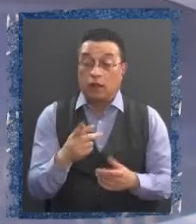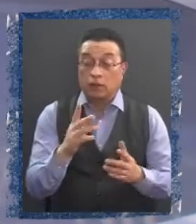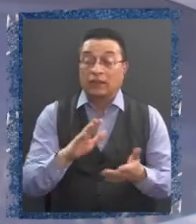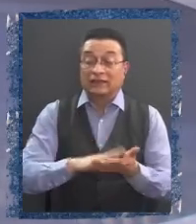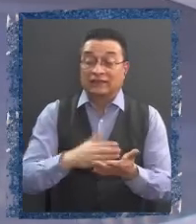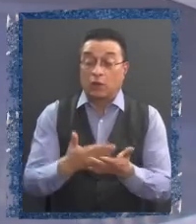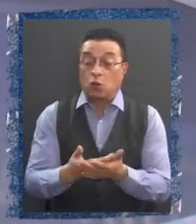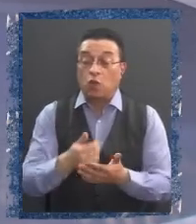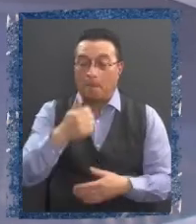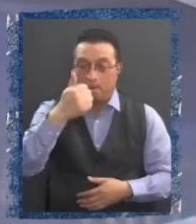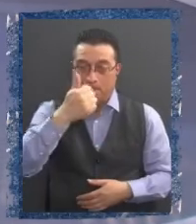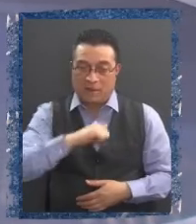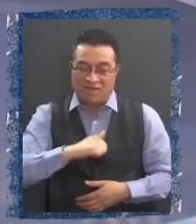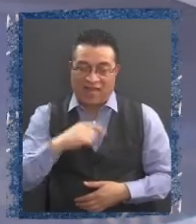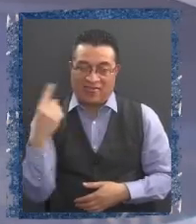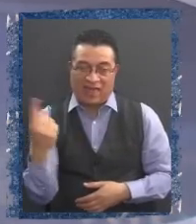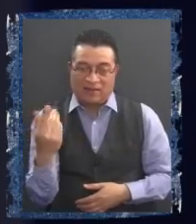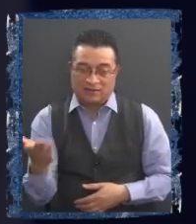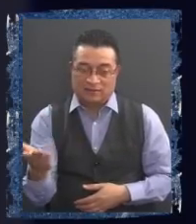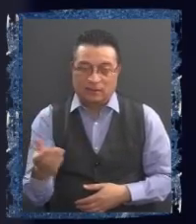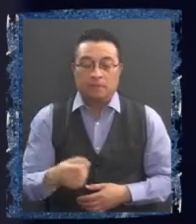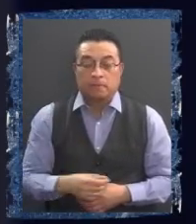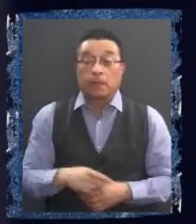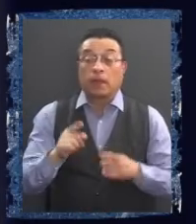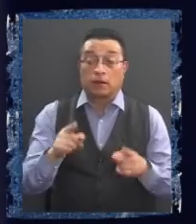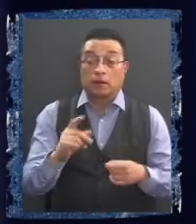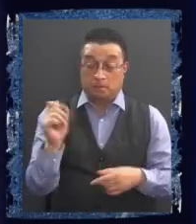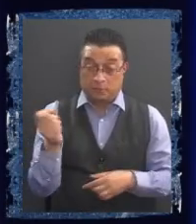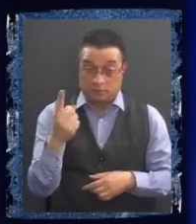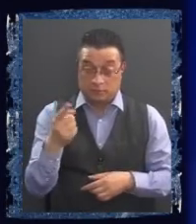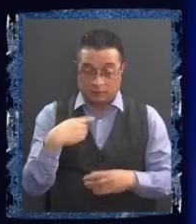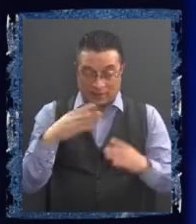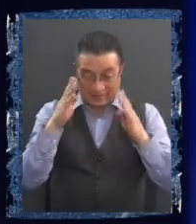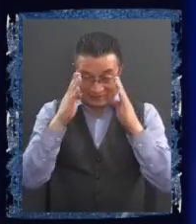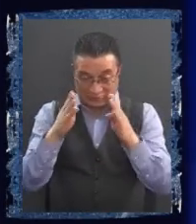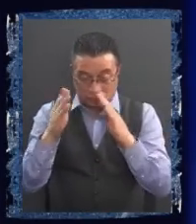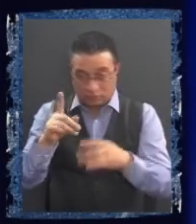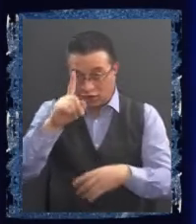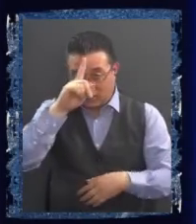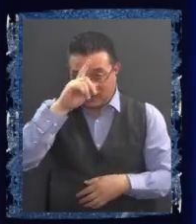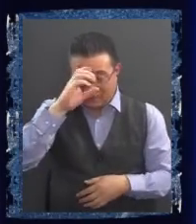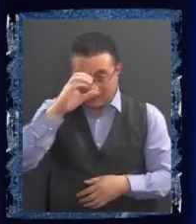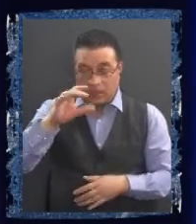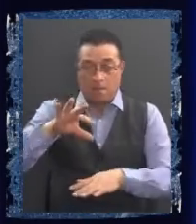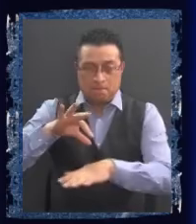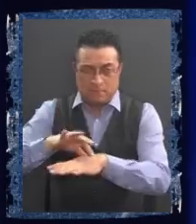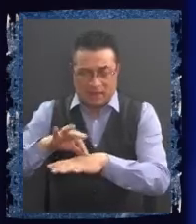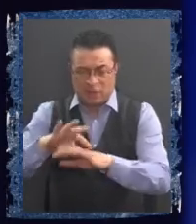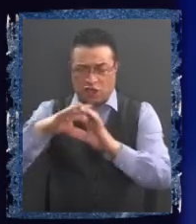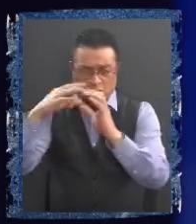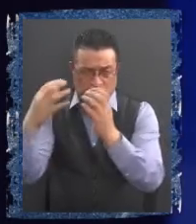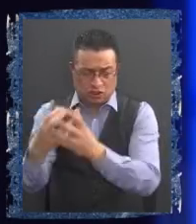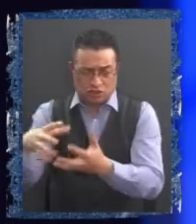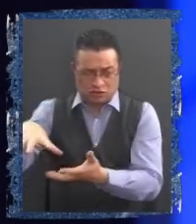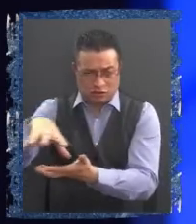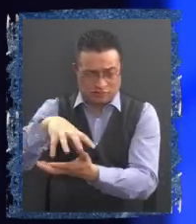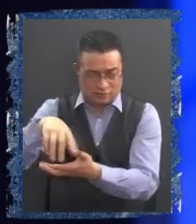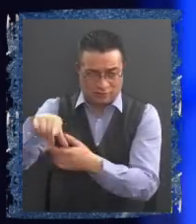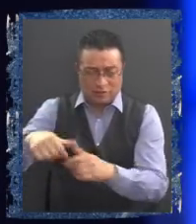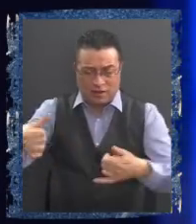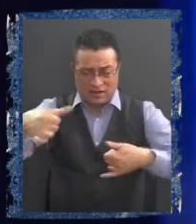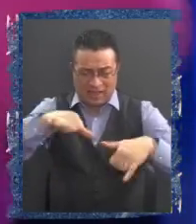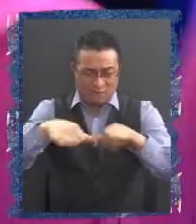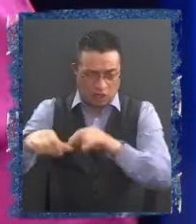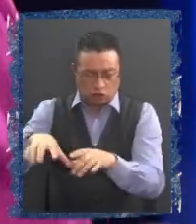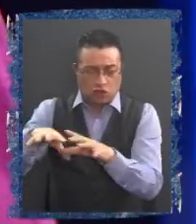privada. Primero que nada, los prestadores privados, clínicas, médicos particulares,